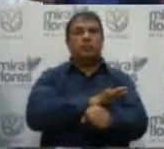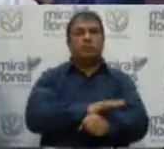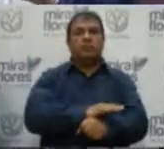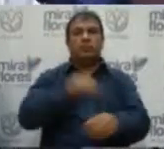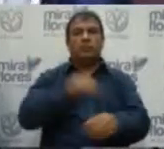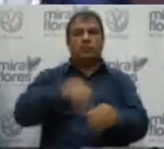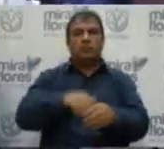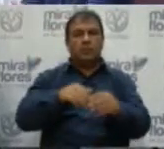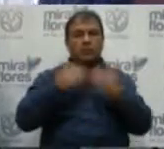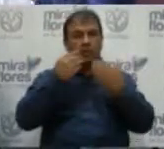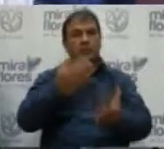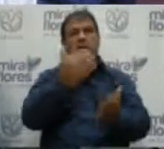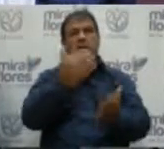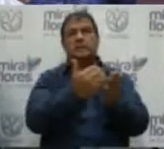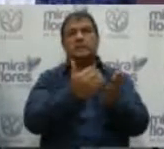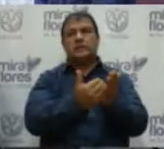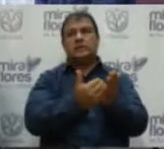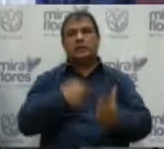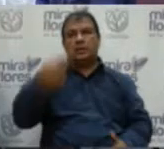Muchísimas gracias. Vamos al siguiente punto.